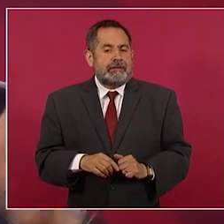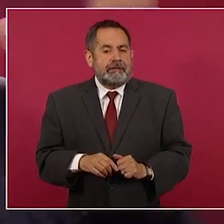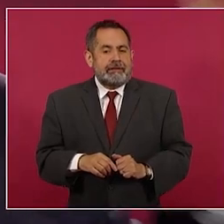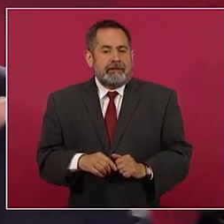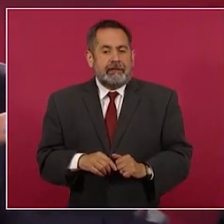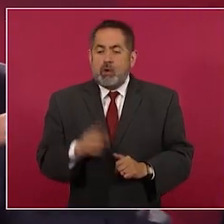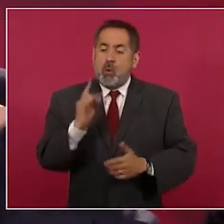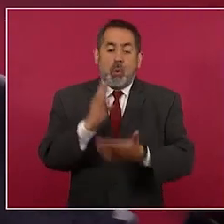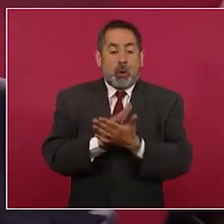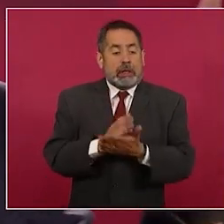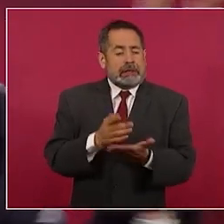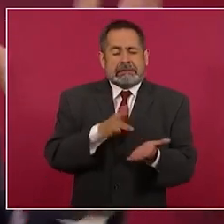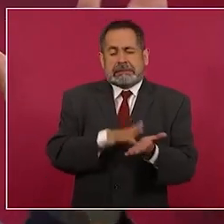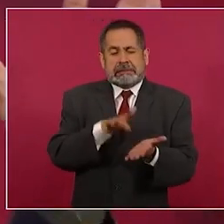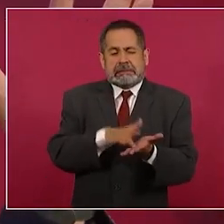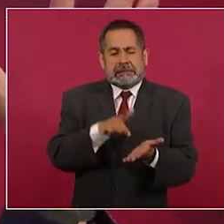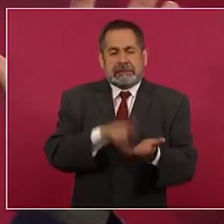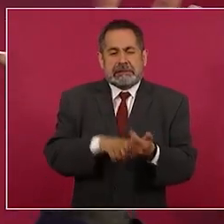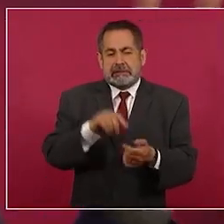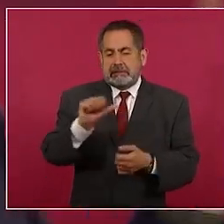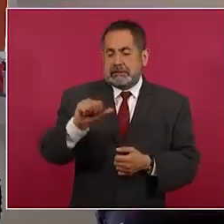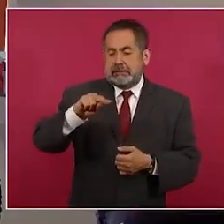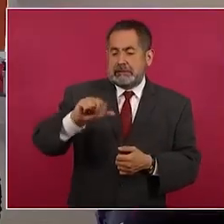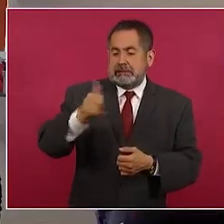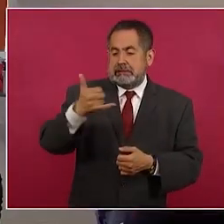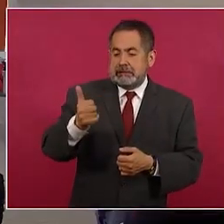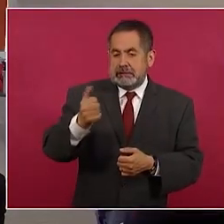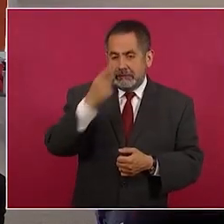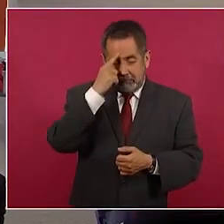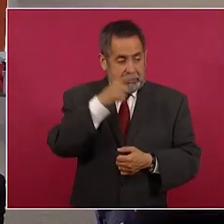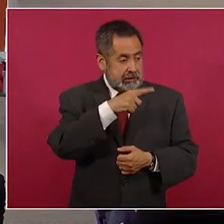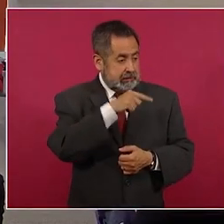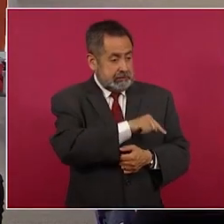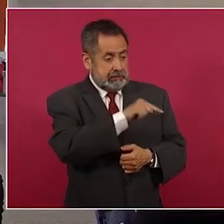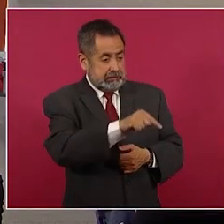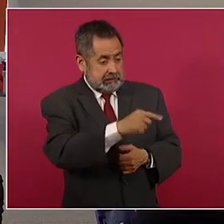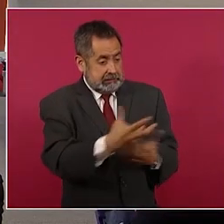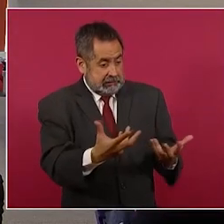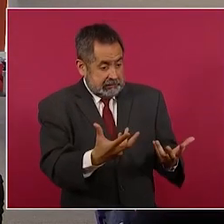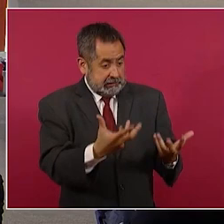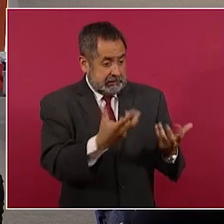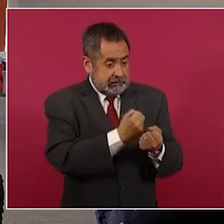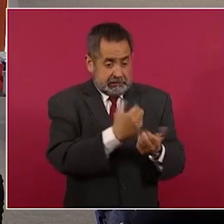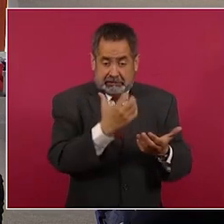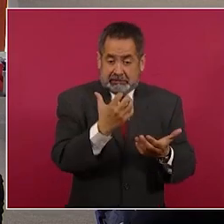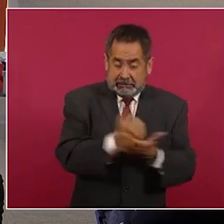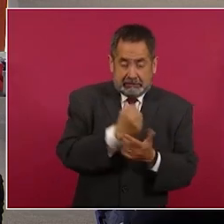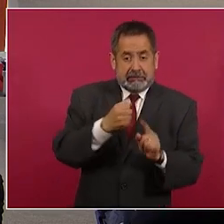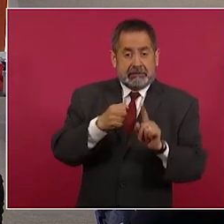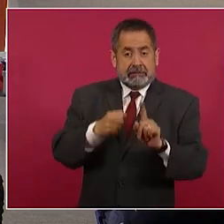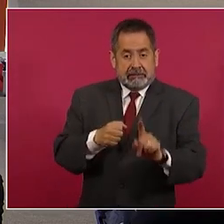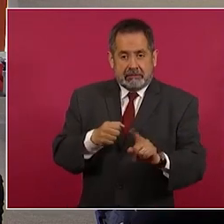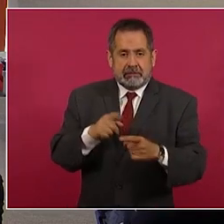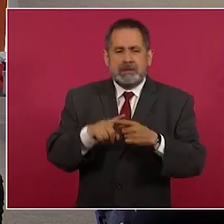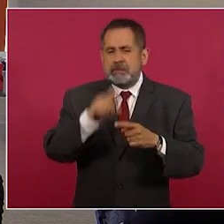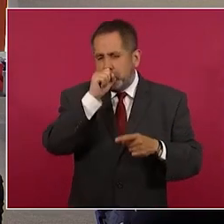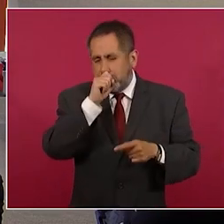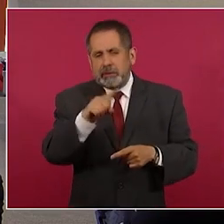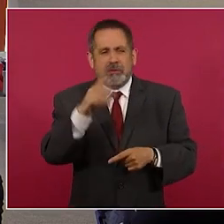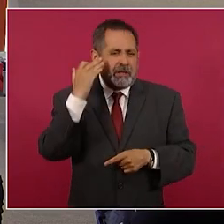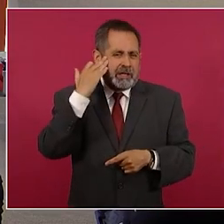fuera Anaya, para que si se juntaban todos, y en eso participaba Fox y